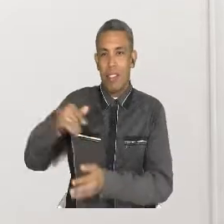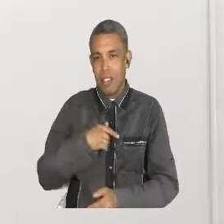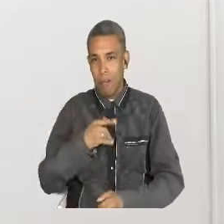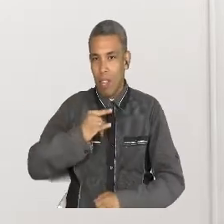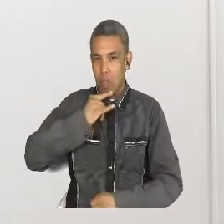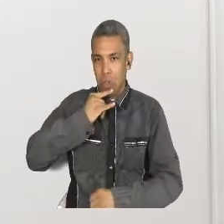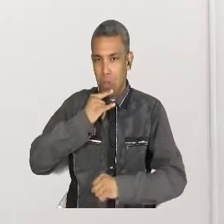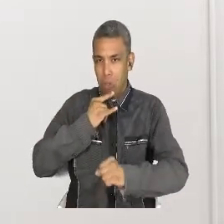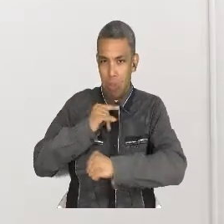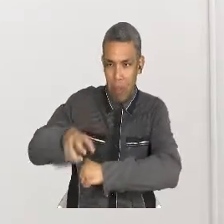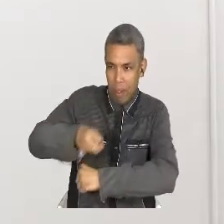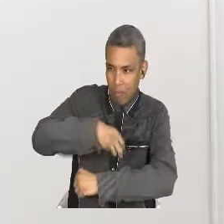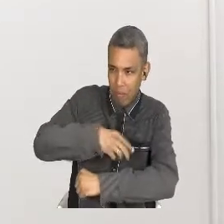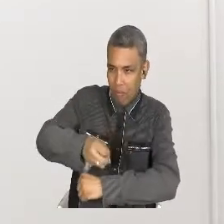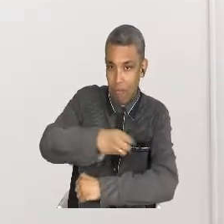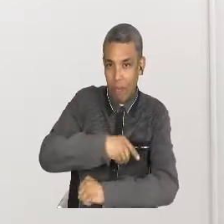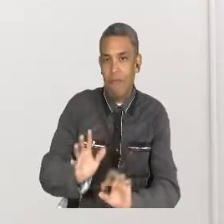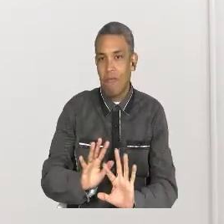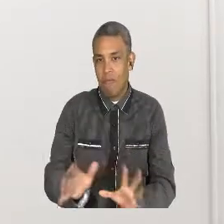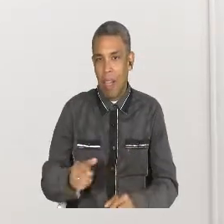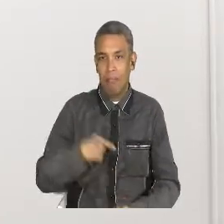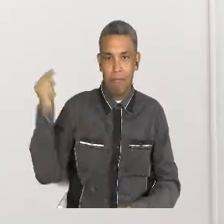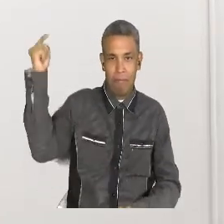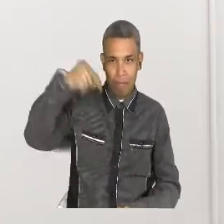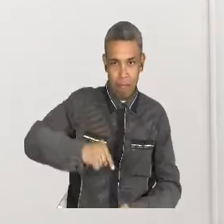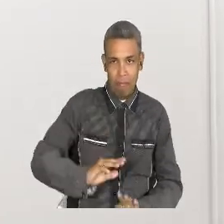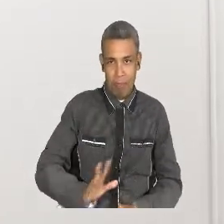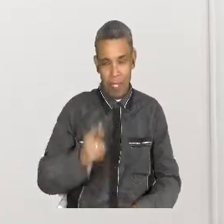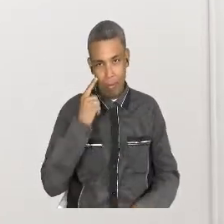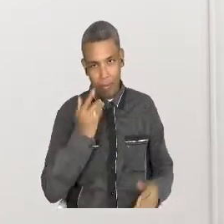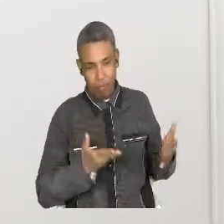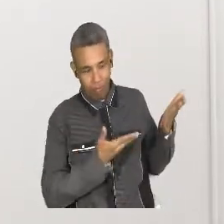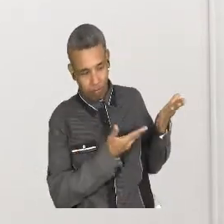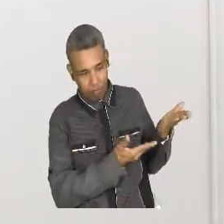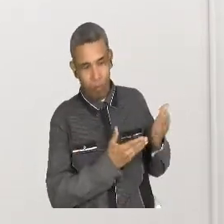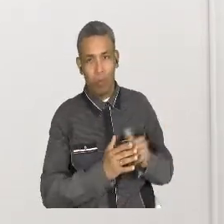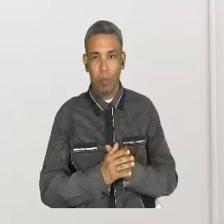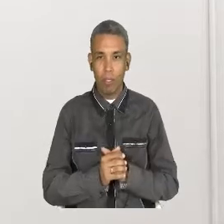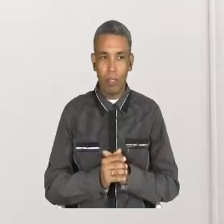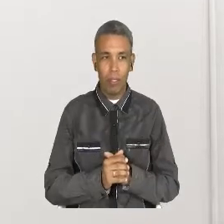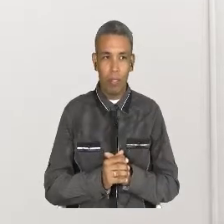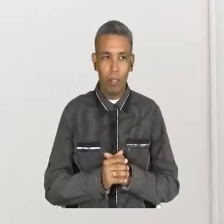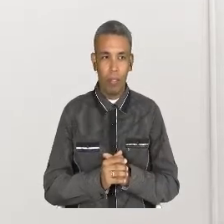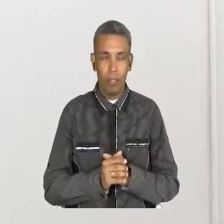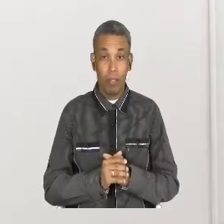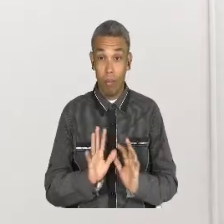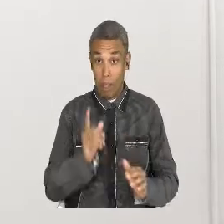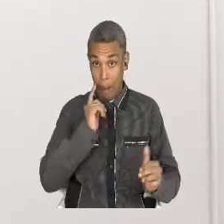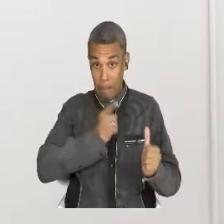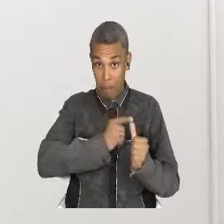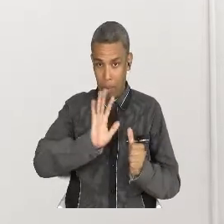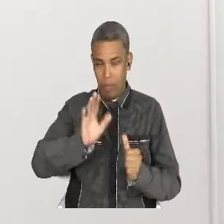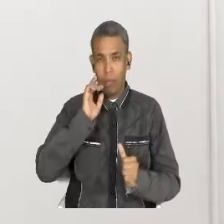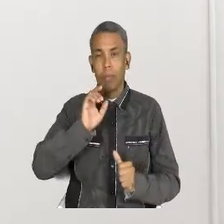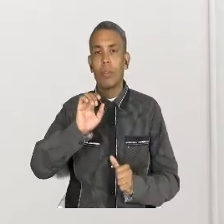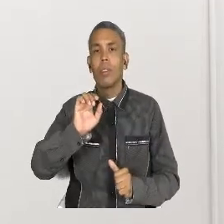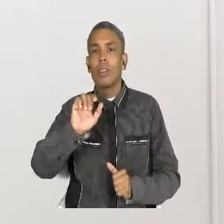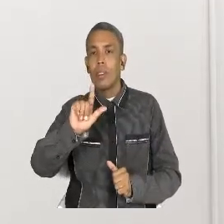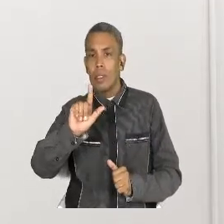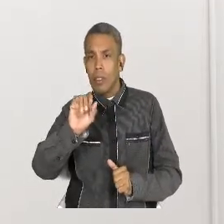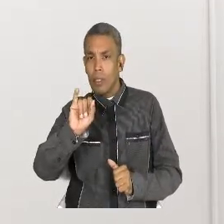Torcoroma. Yo ahora sí quiero darle la bienvenida precisamente a mi querido señor Libardo Arenas. Él es el vicepresidente de